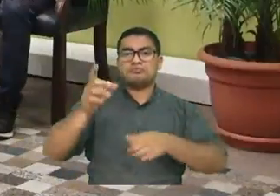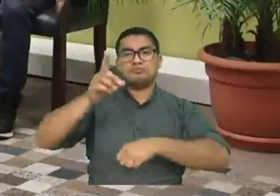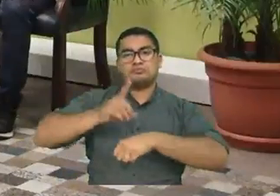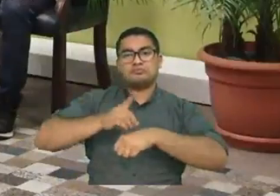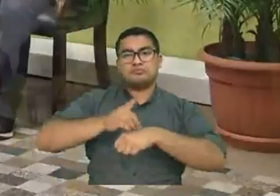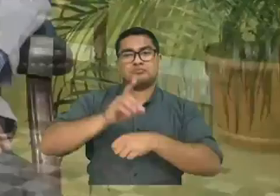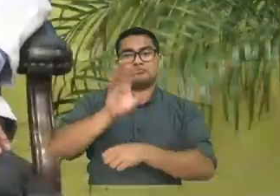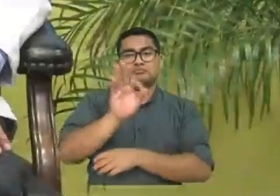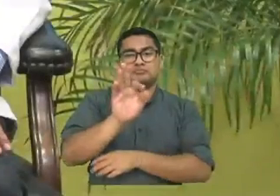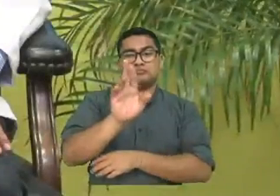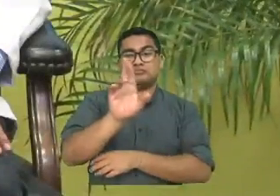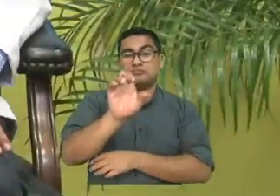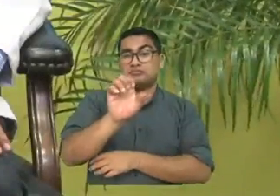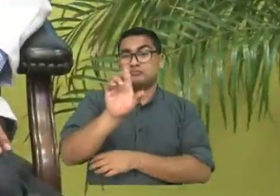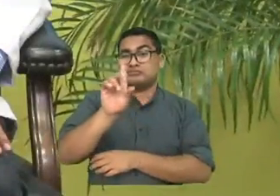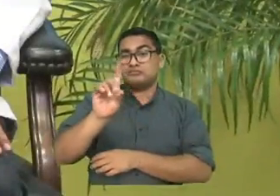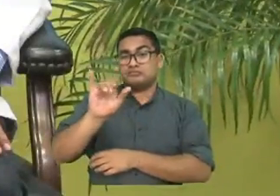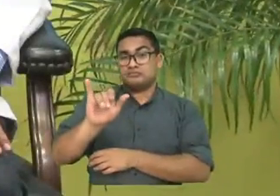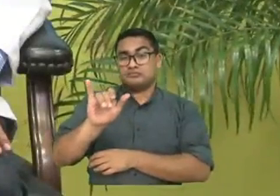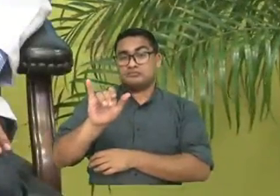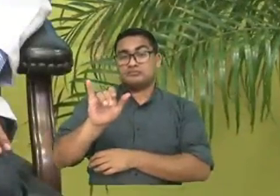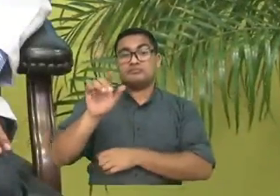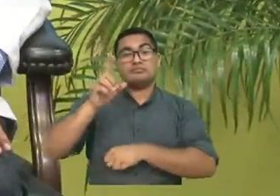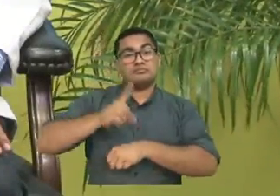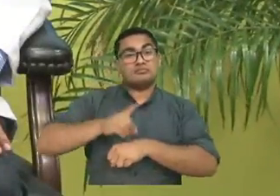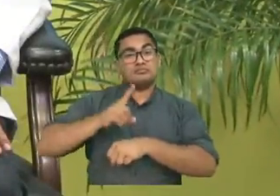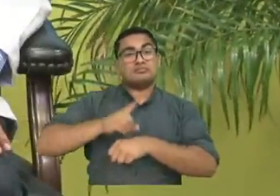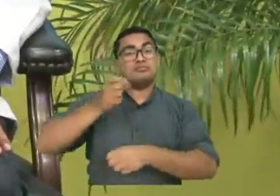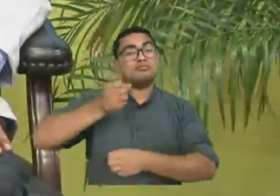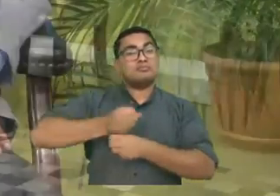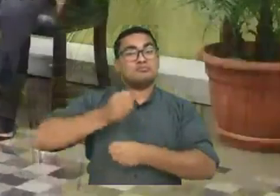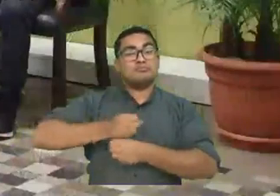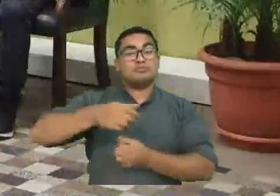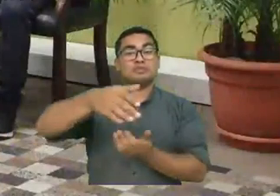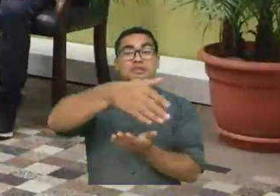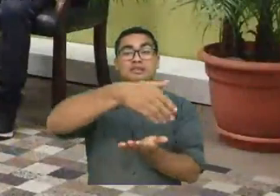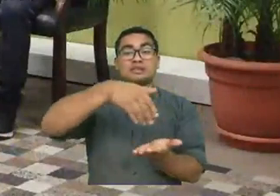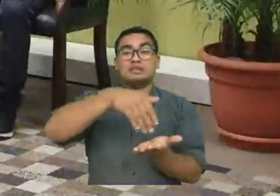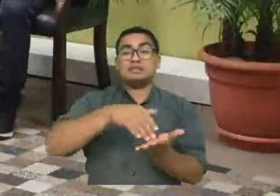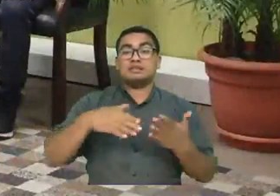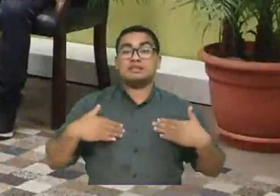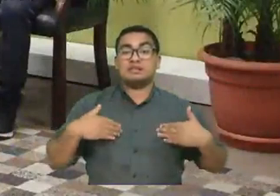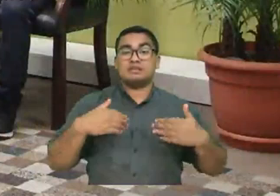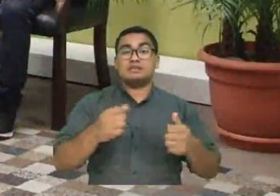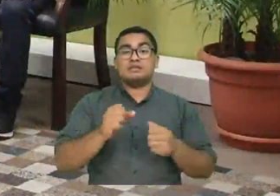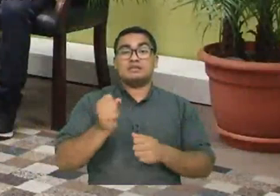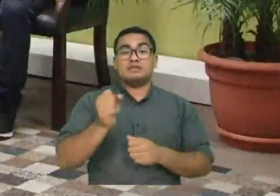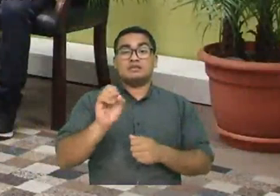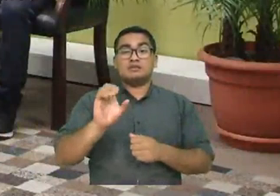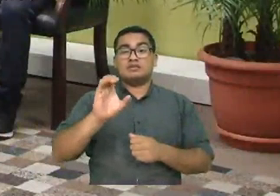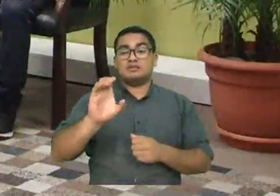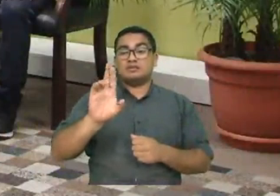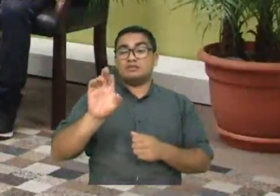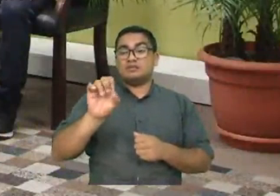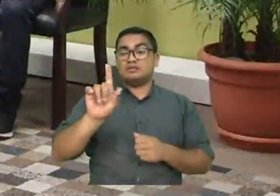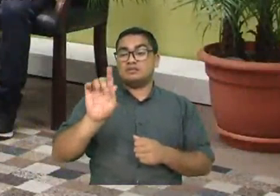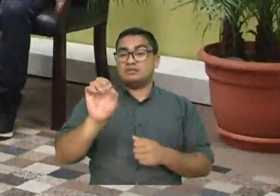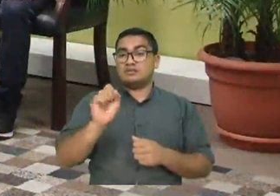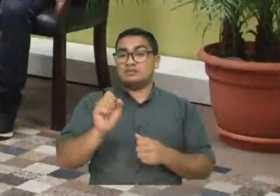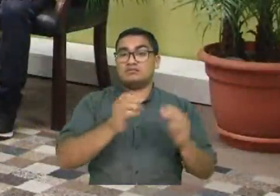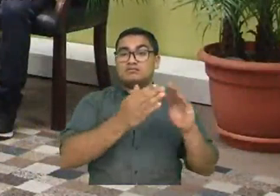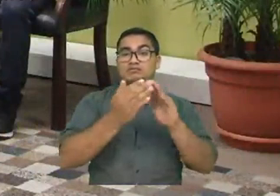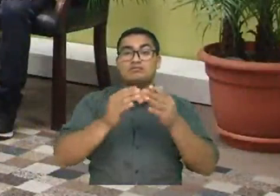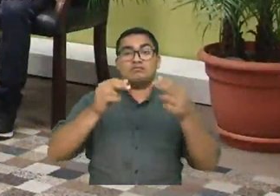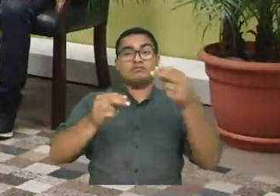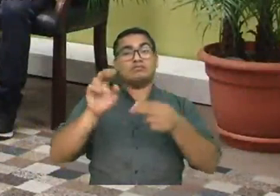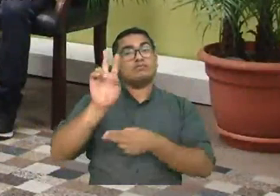es parte del equipo médico del Centro de Salud Sócrates Flores, ubicado en el distrito número 2, en el barrio